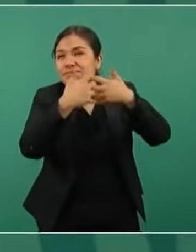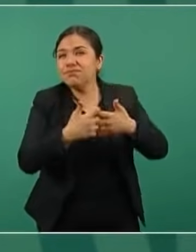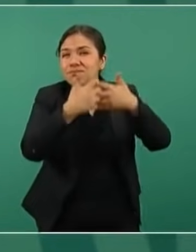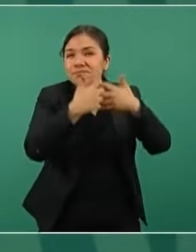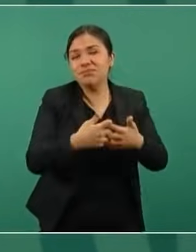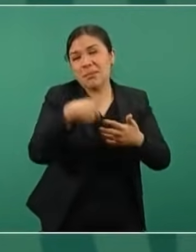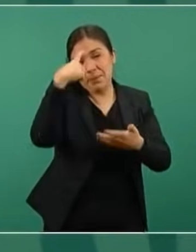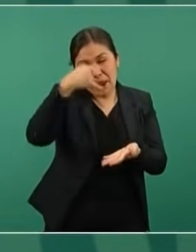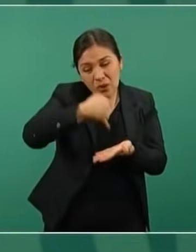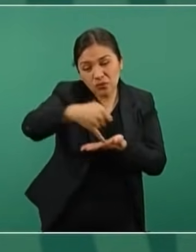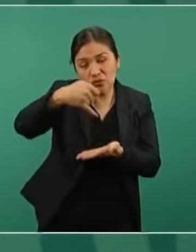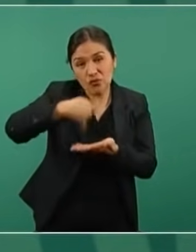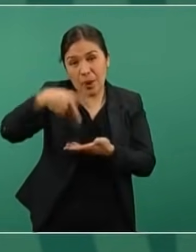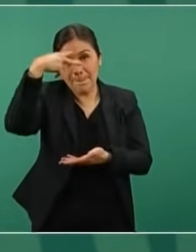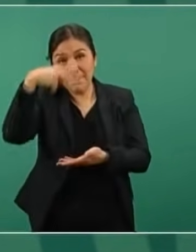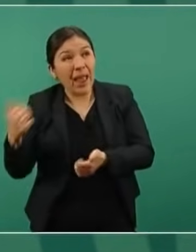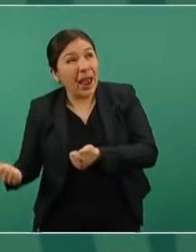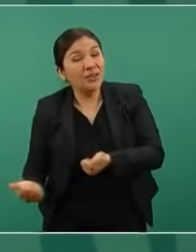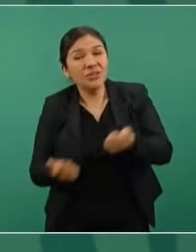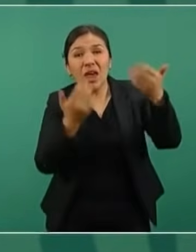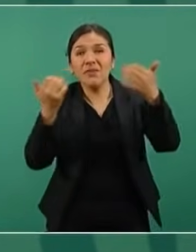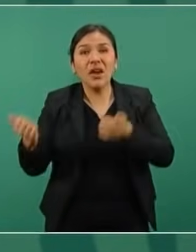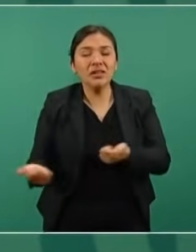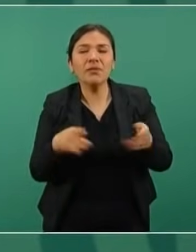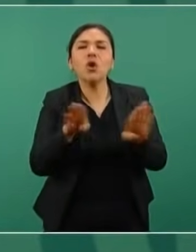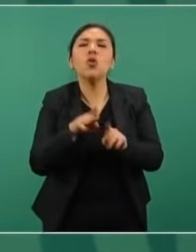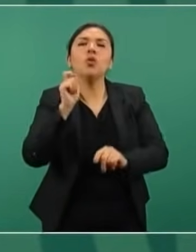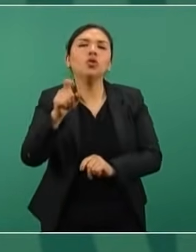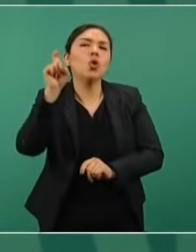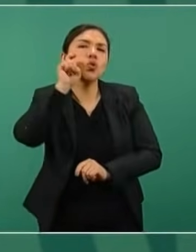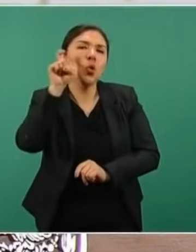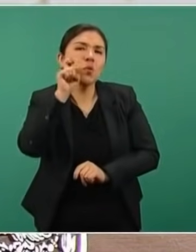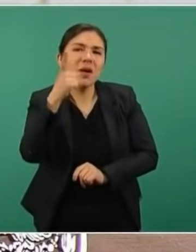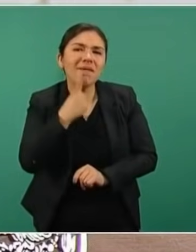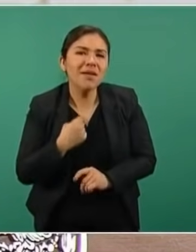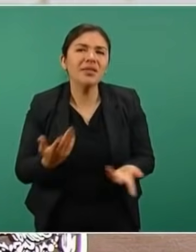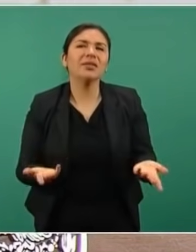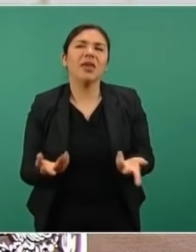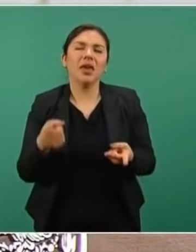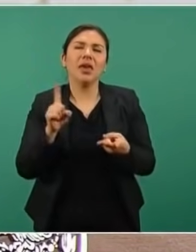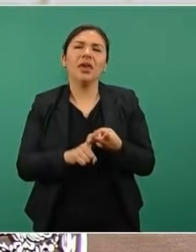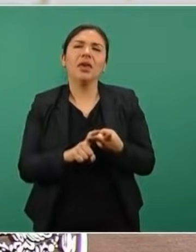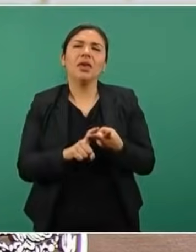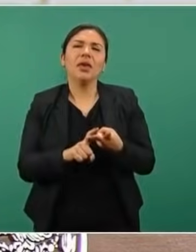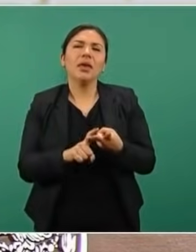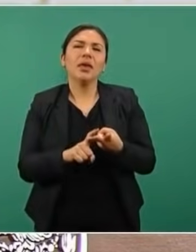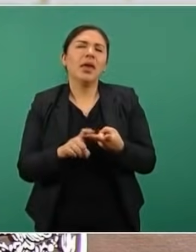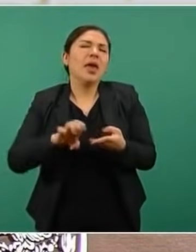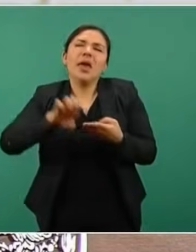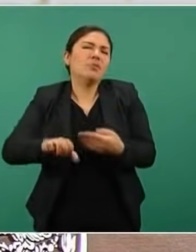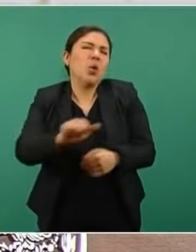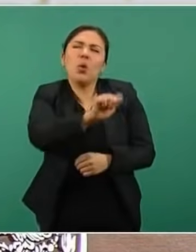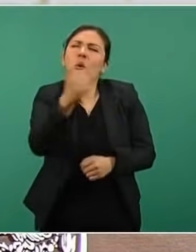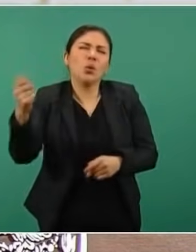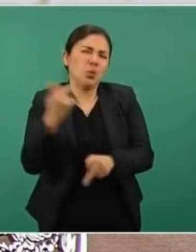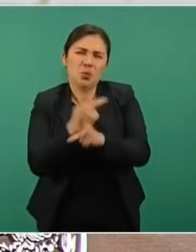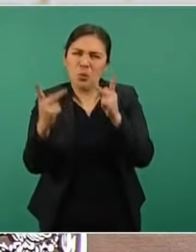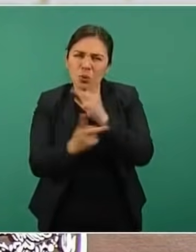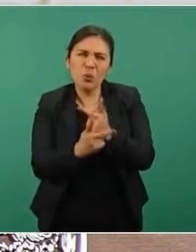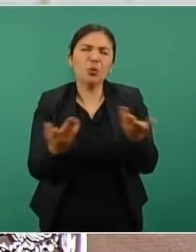los agricultores mexicanos, caso del tomate y de otros productos, o